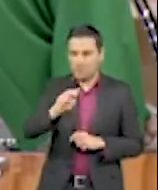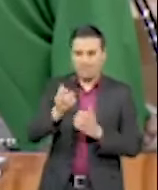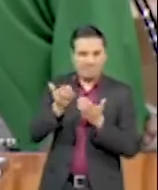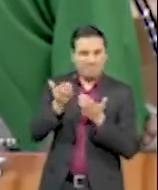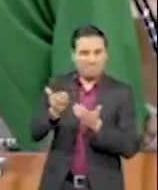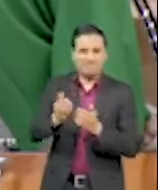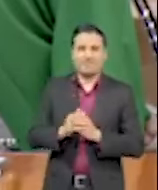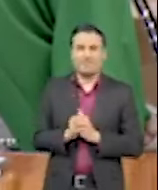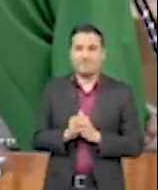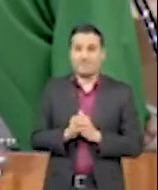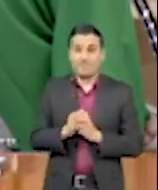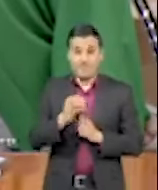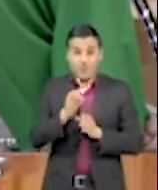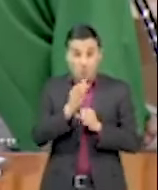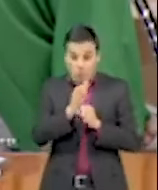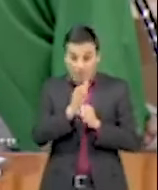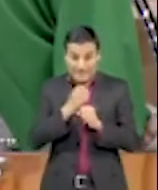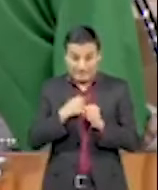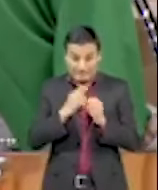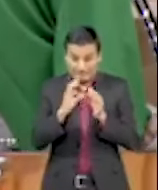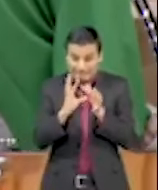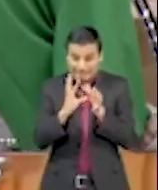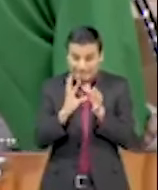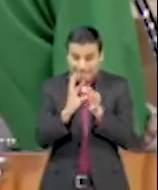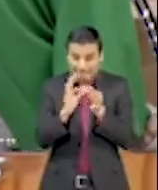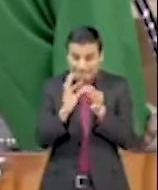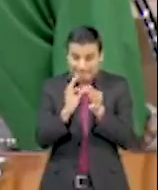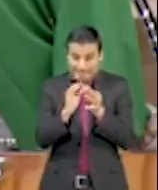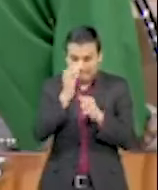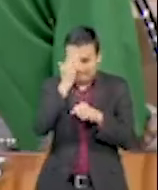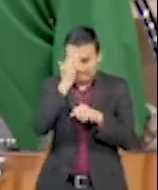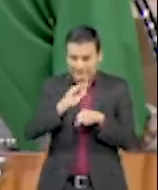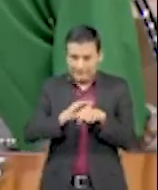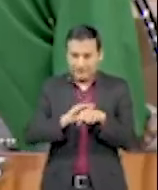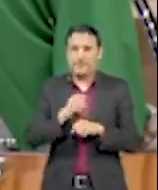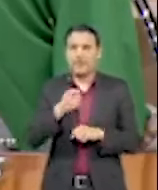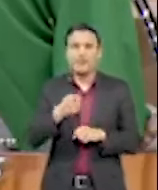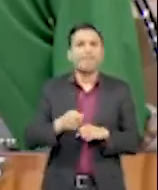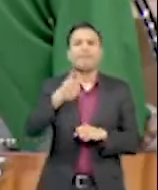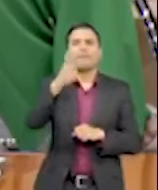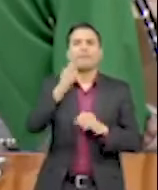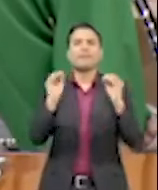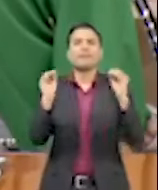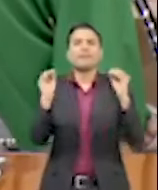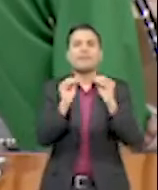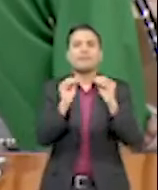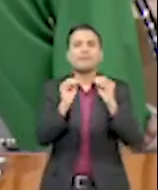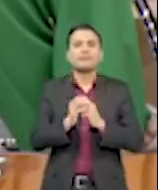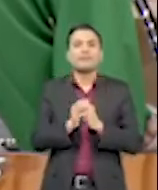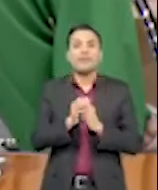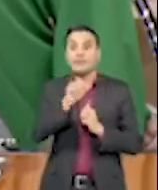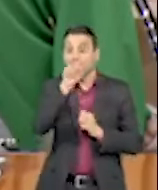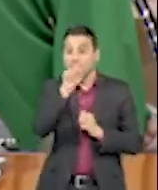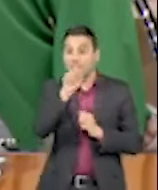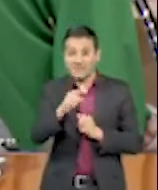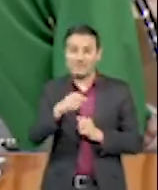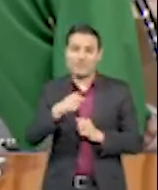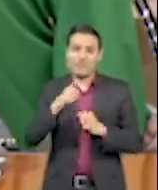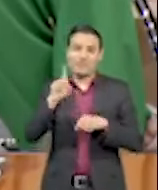Entonces, guarden estas palabras, que por cierto les quiero decir que el primer debate está agendado el día de mi cumpleaños, 7 de